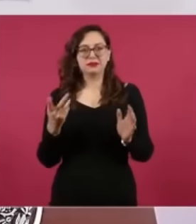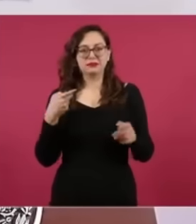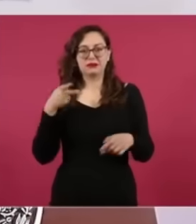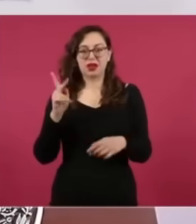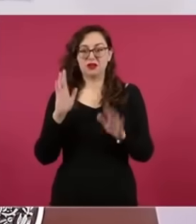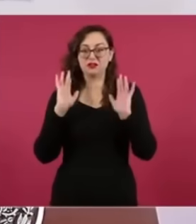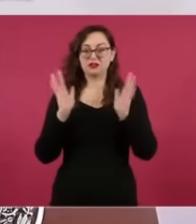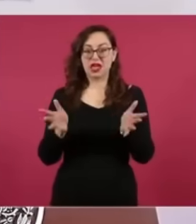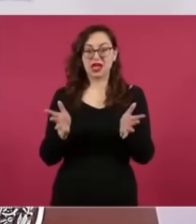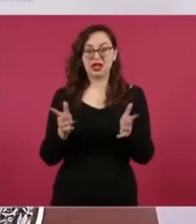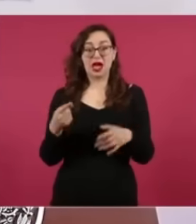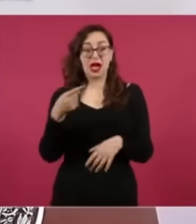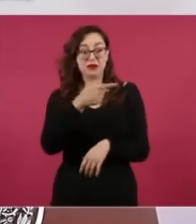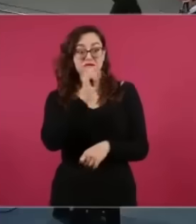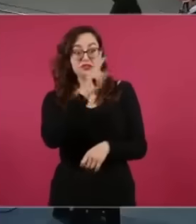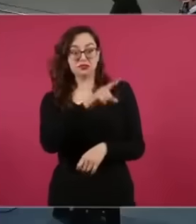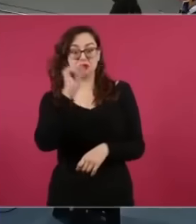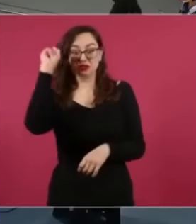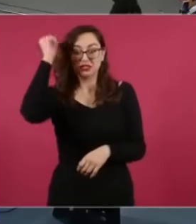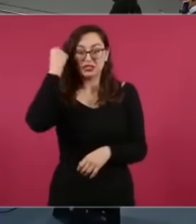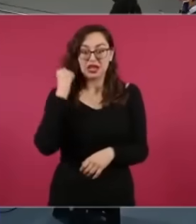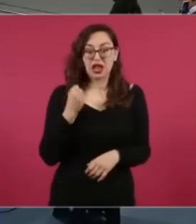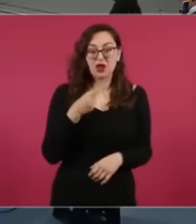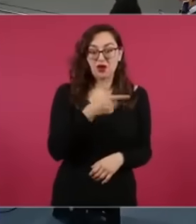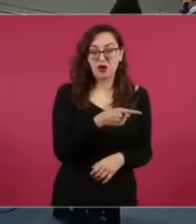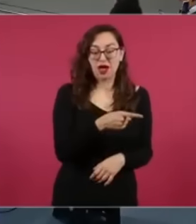Pero el que lo ve